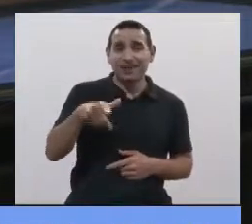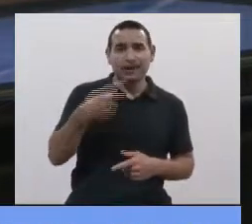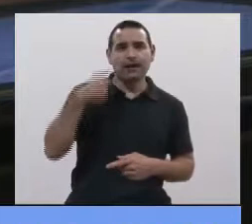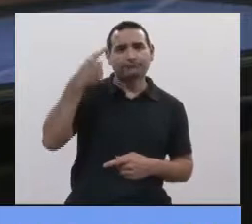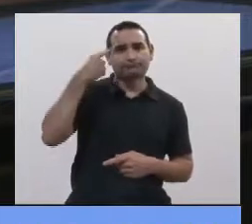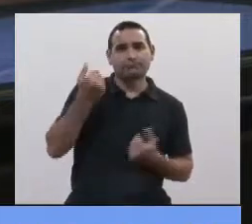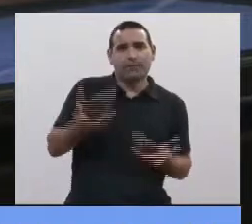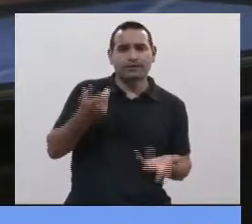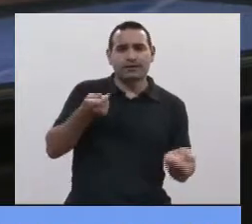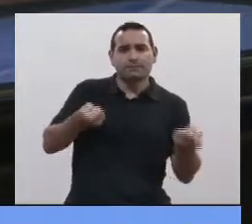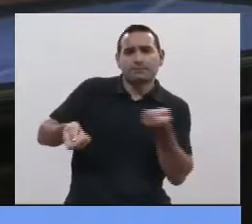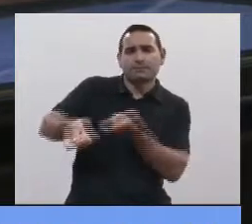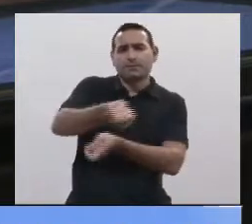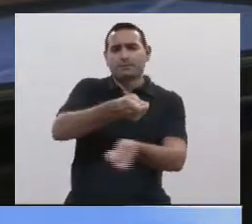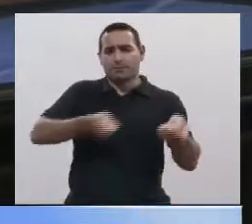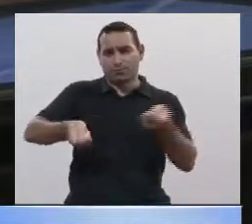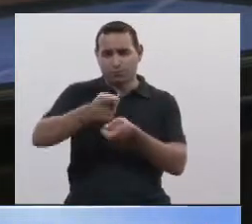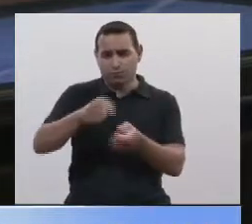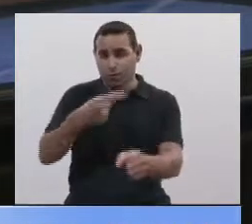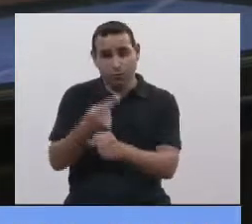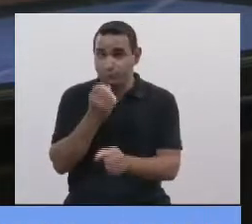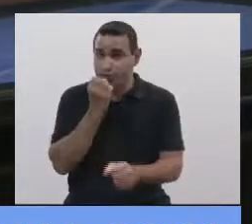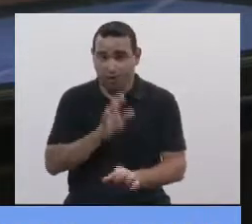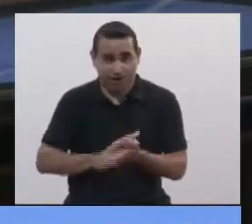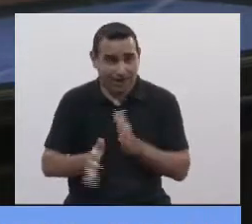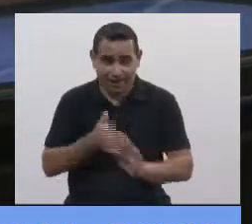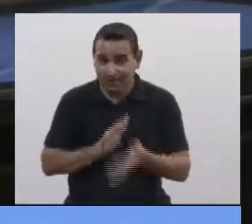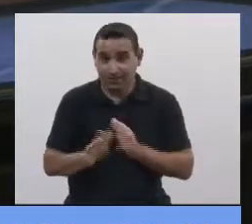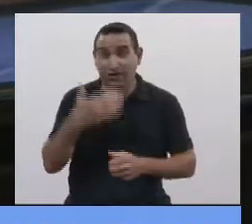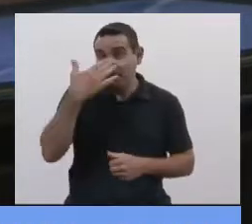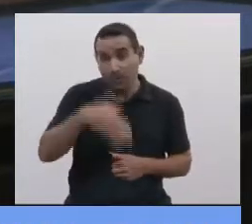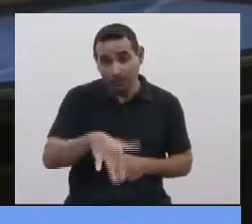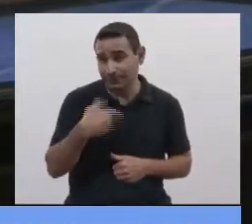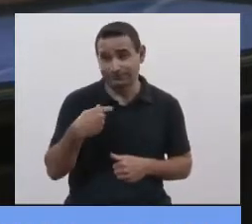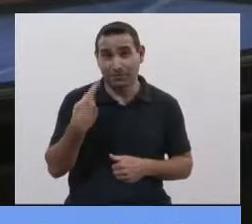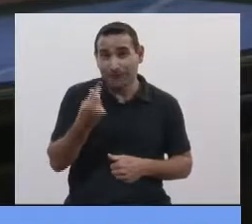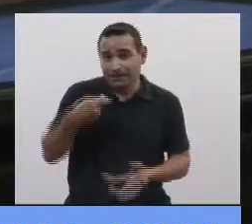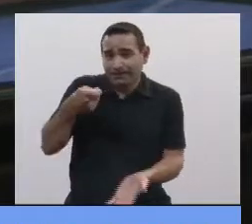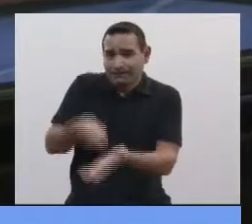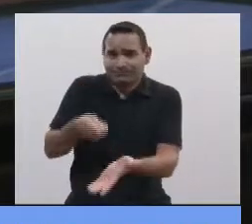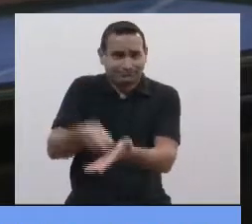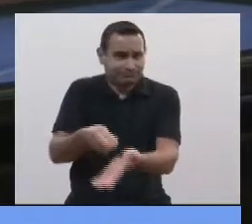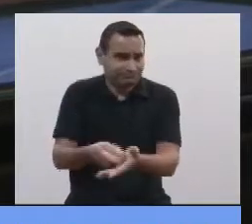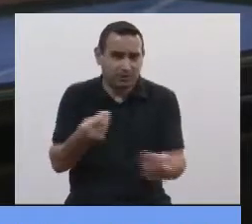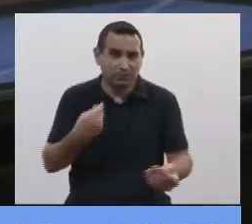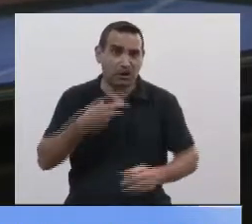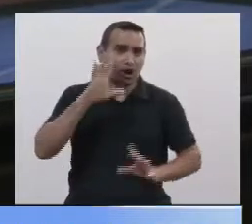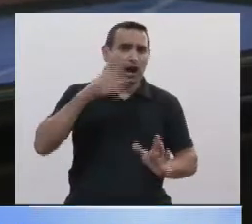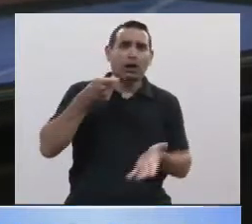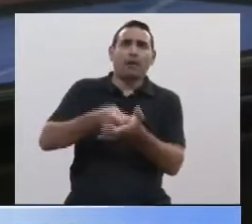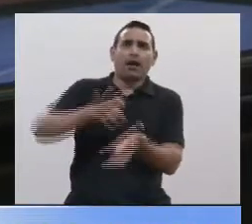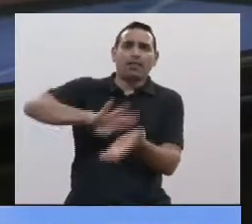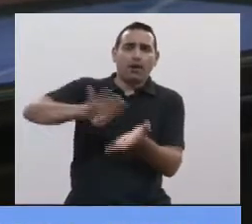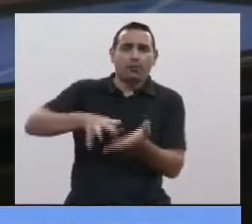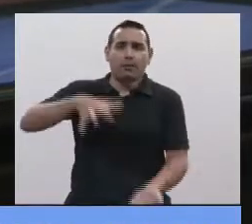mercados financieros, y mejor que no lo hagamos porque después nos cuesta pagar y nos enojamos con esas costumbres de